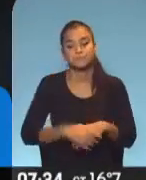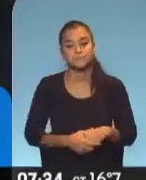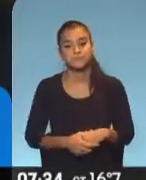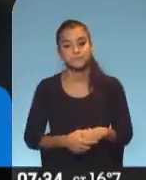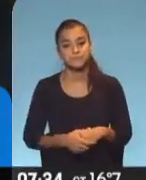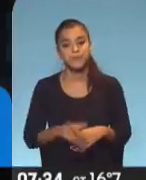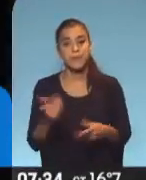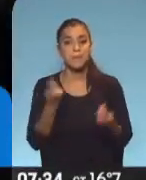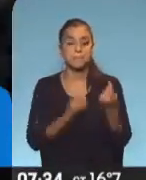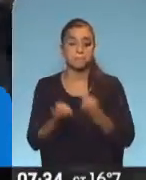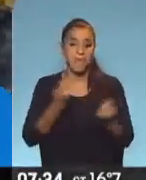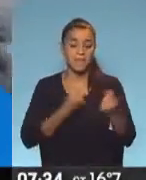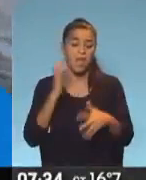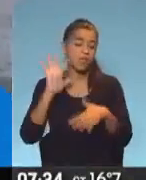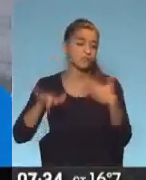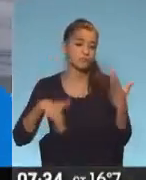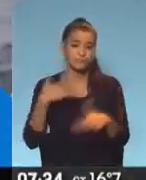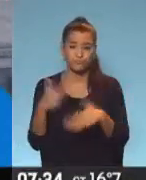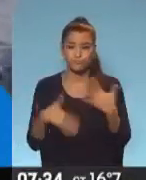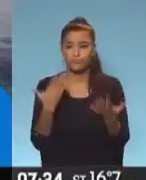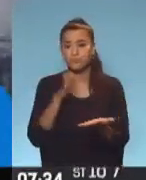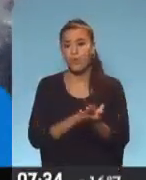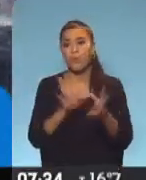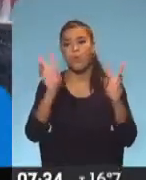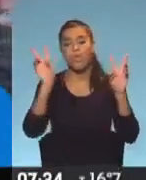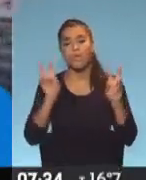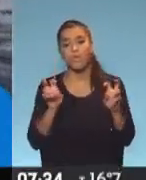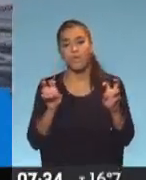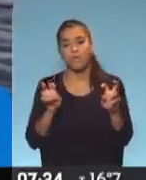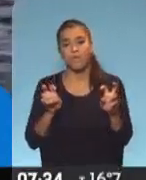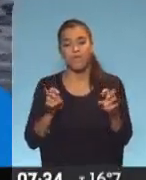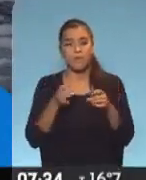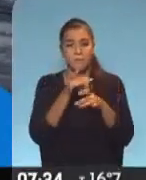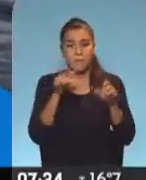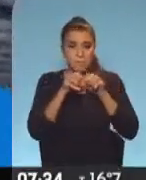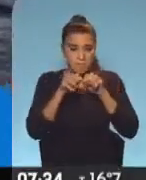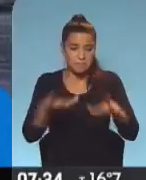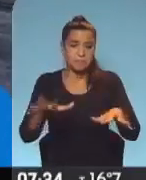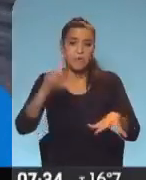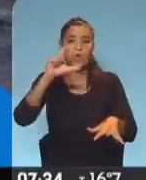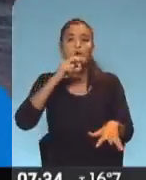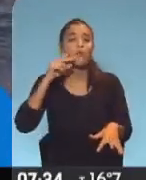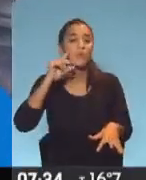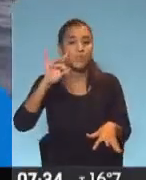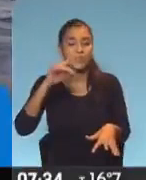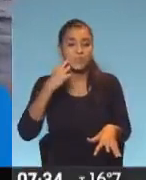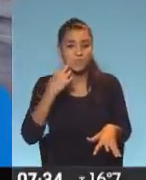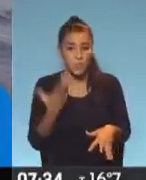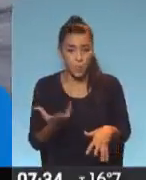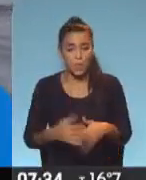el mercado convulsionado que está a partir de la pandemia del COVID-19, que